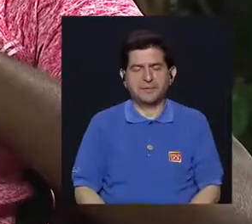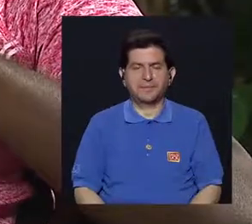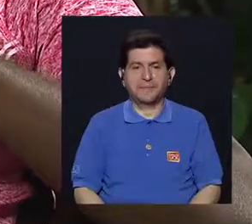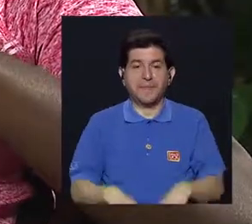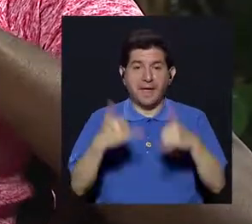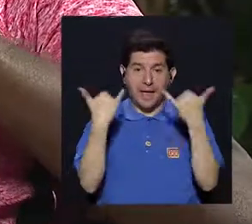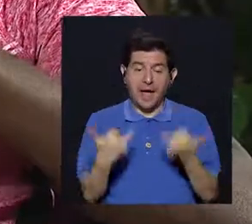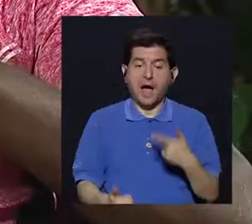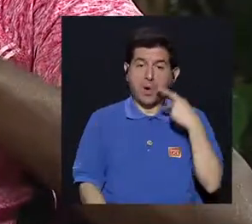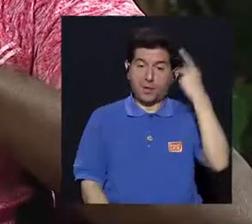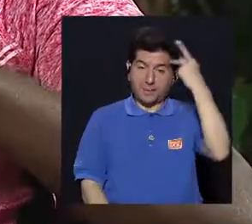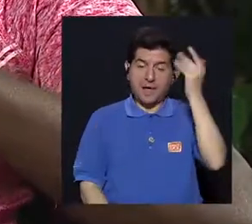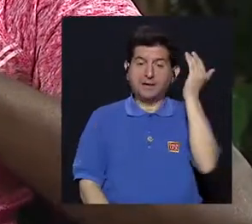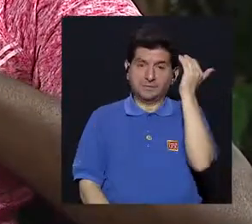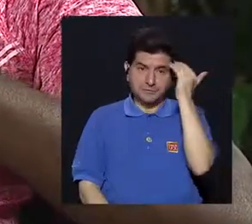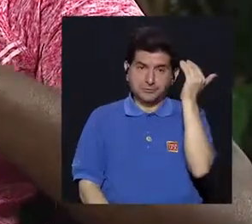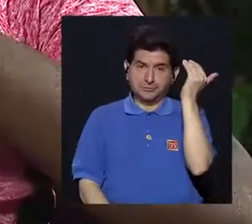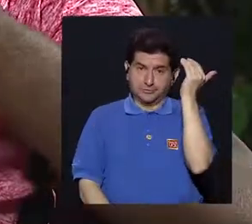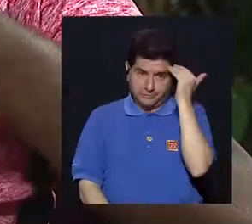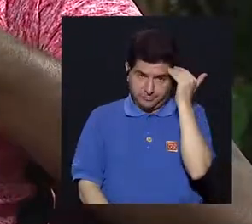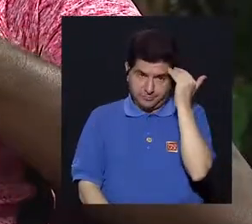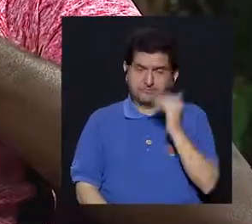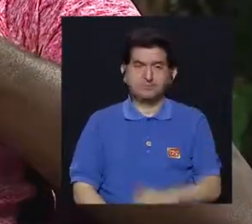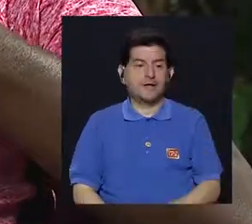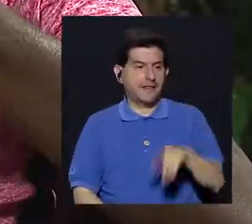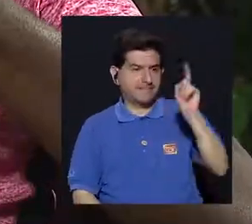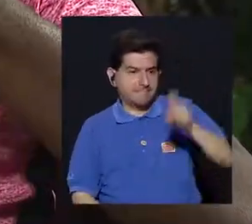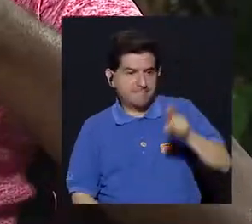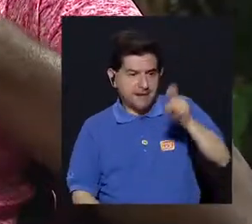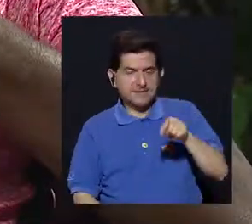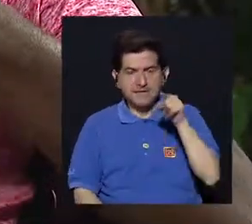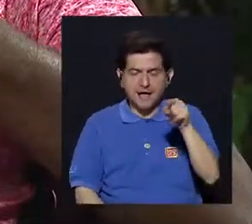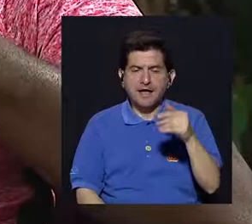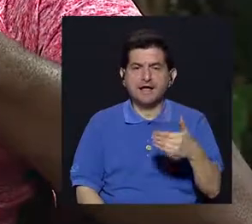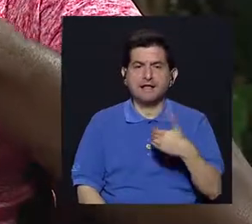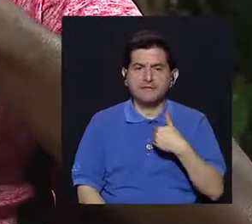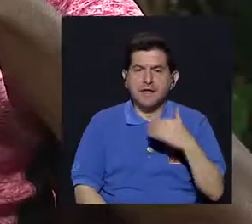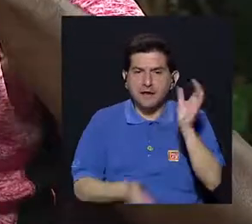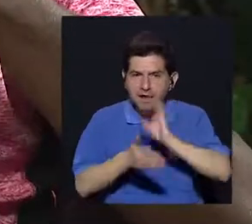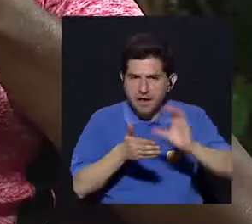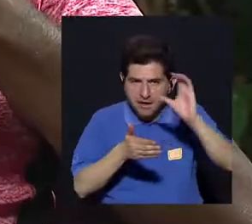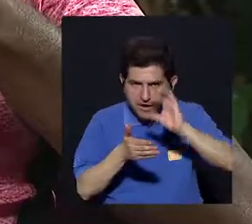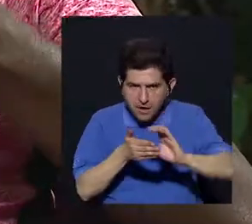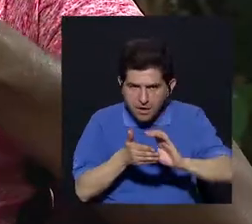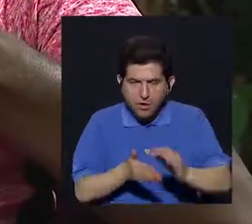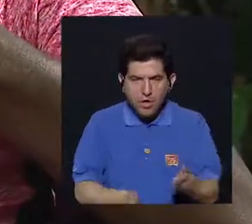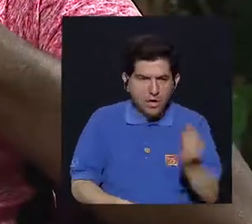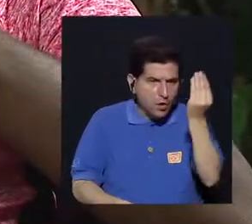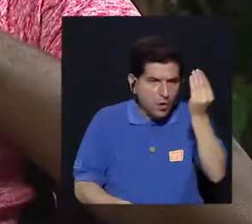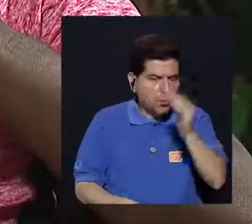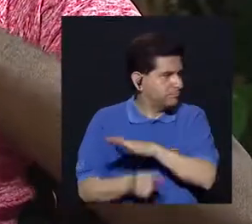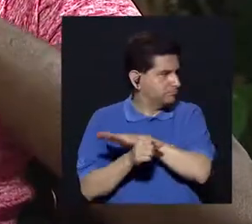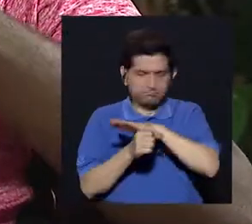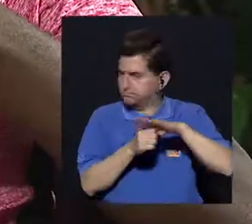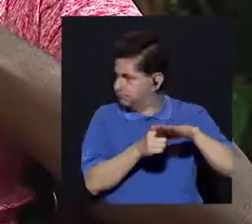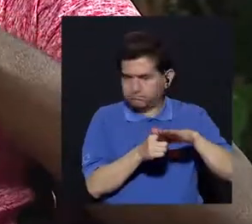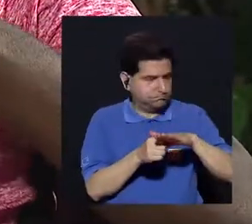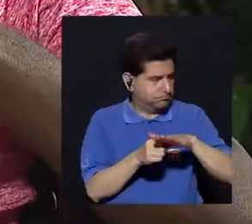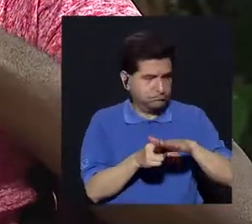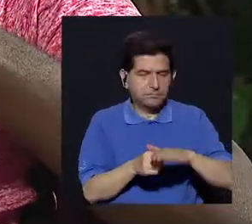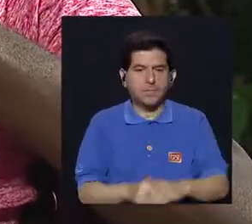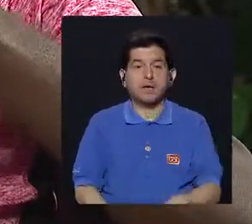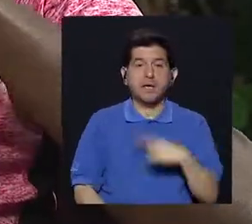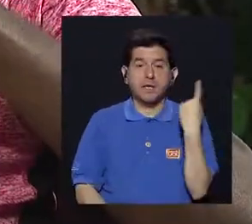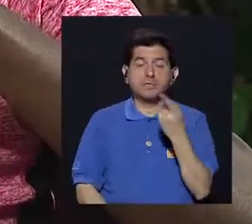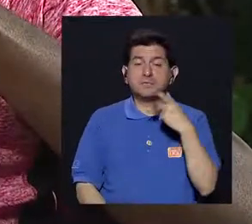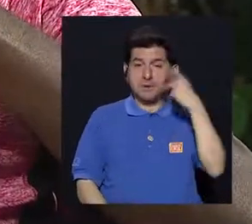en los padres hacer conciencia la necesidad que lo que reciben en el colegio no es lo suficientemente, siempre y cuando el